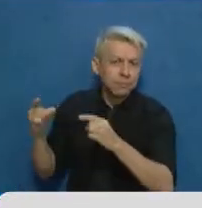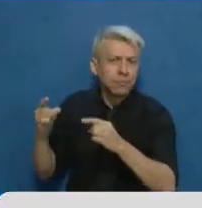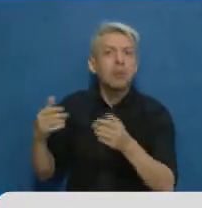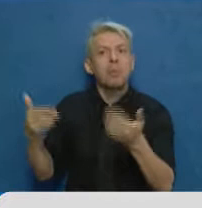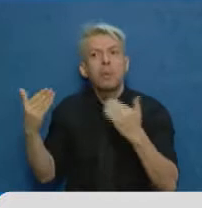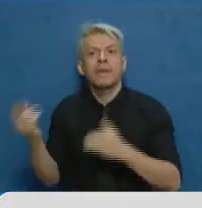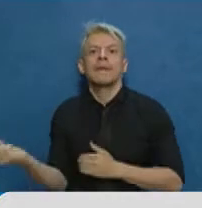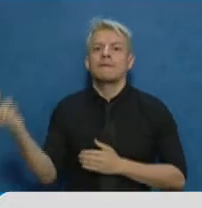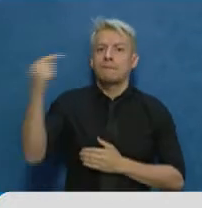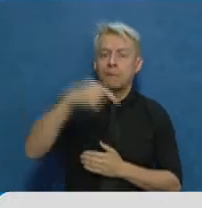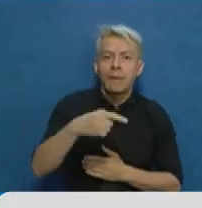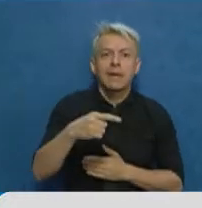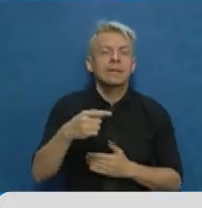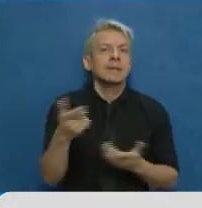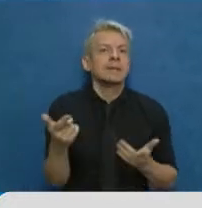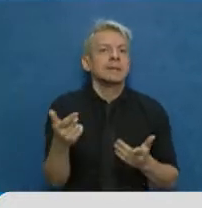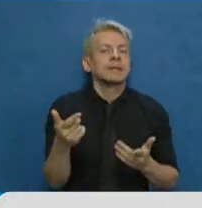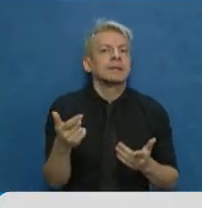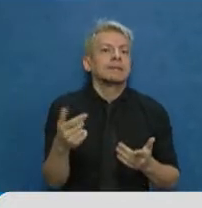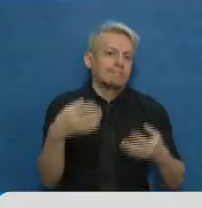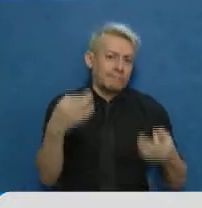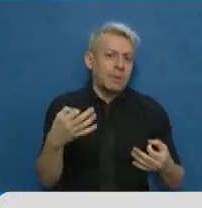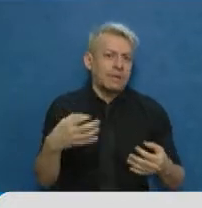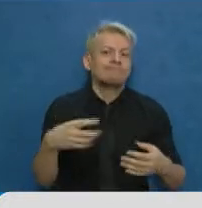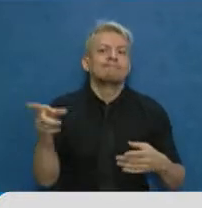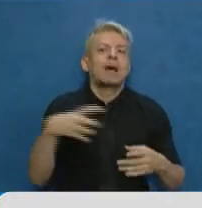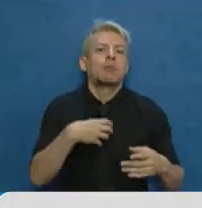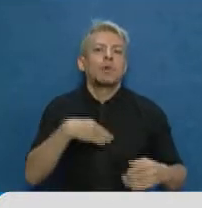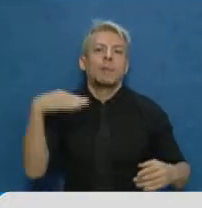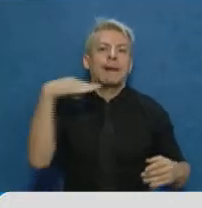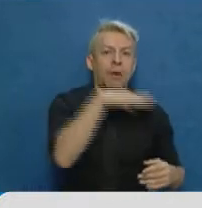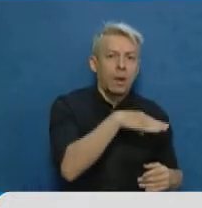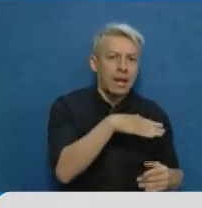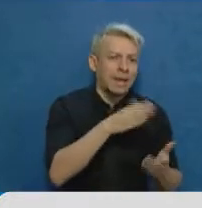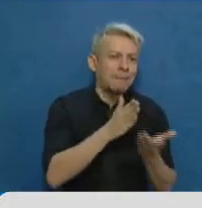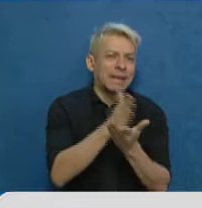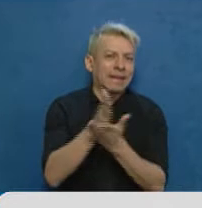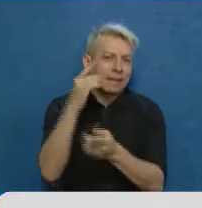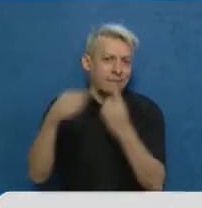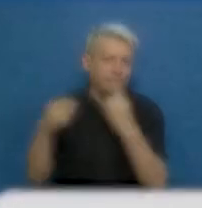culminar o por lo menos dejar regulares las respectivas asignaturas.